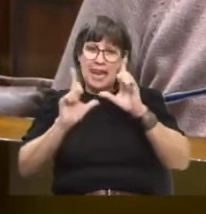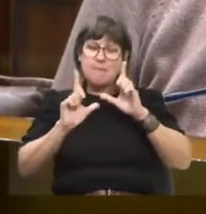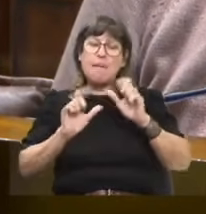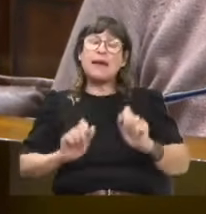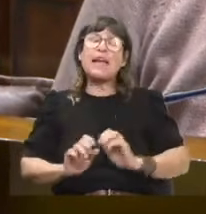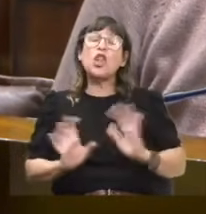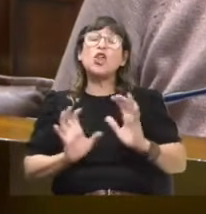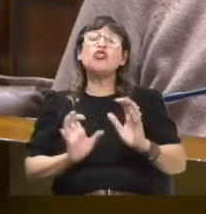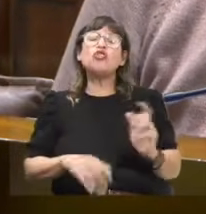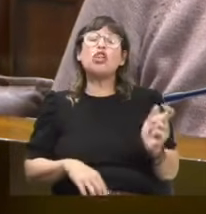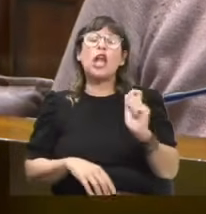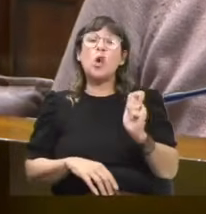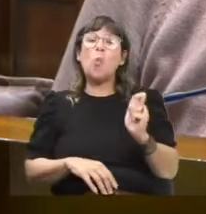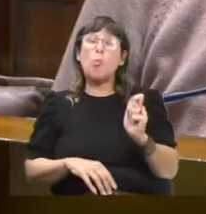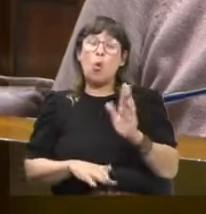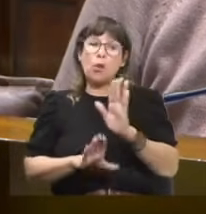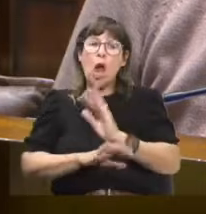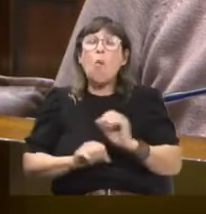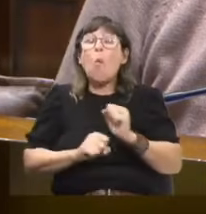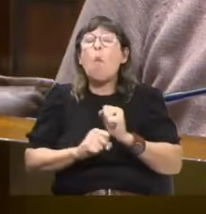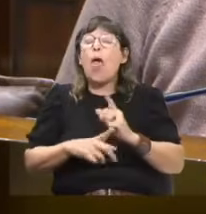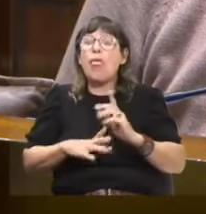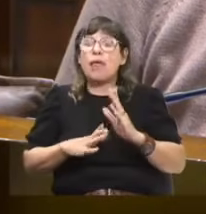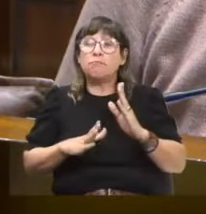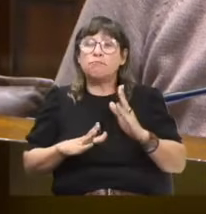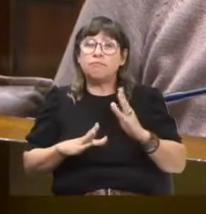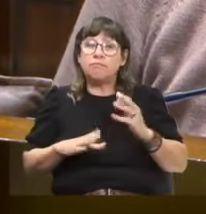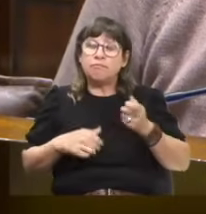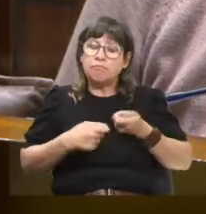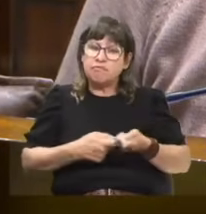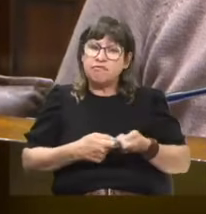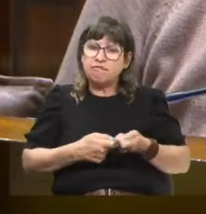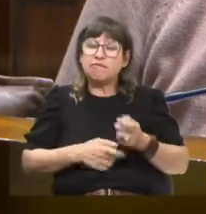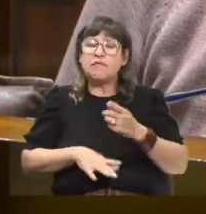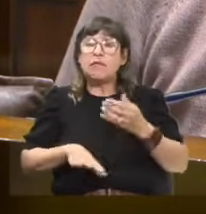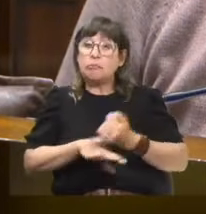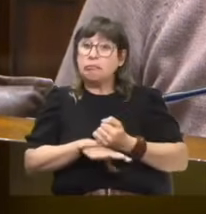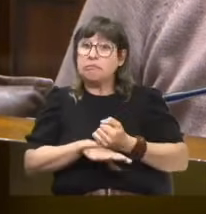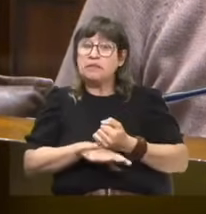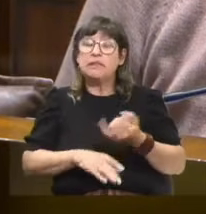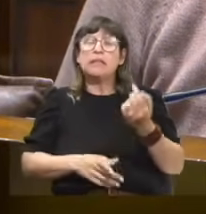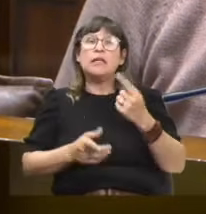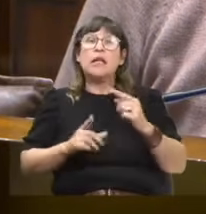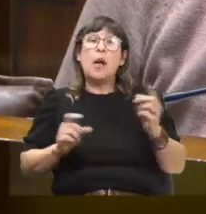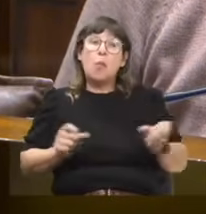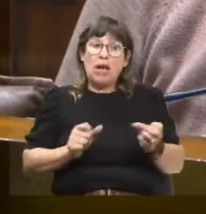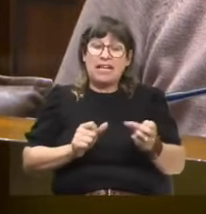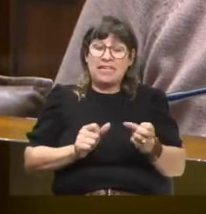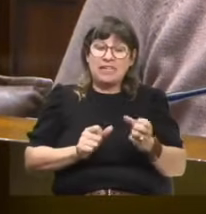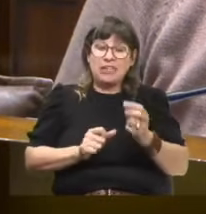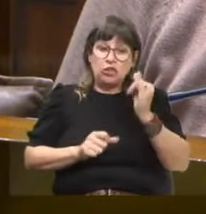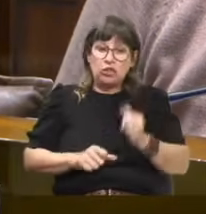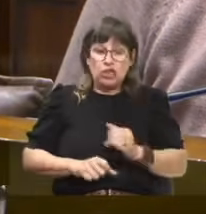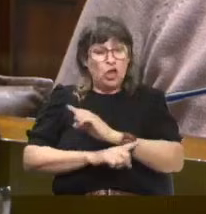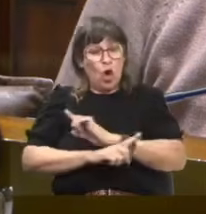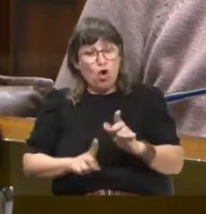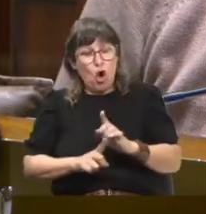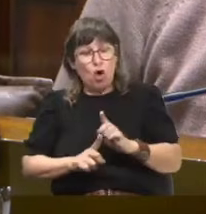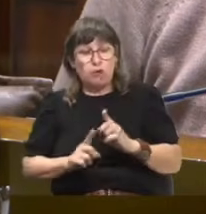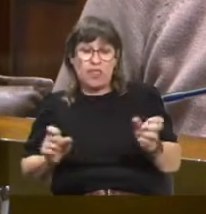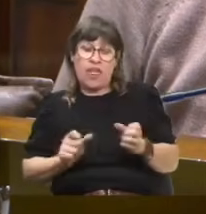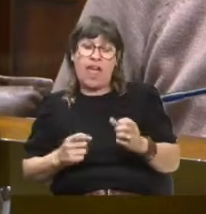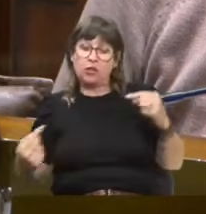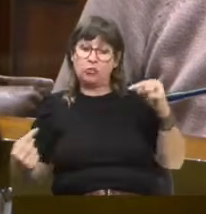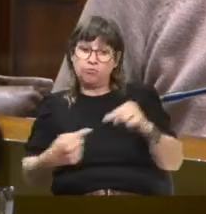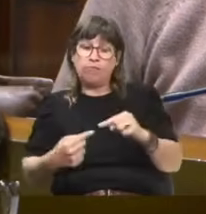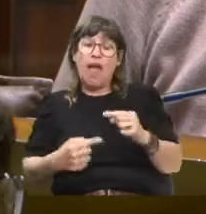públicos solo puede afectarse por la realización o no realización de actos contrarios al